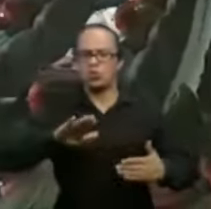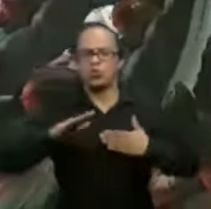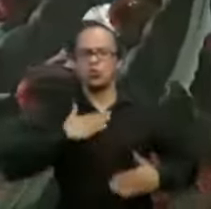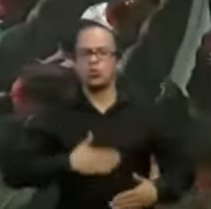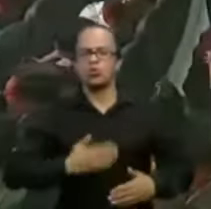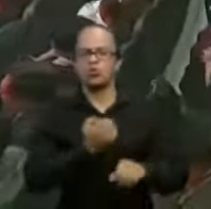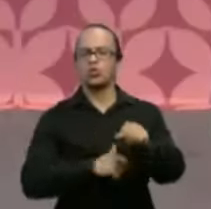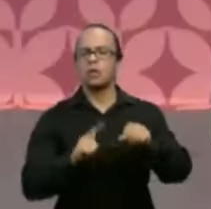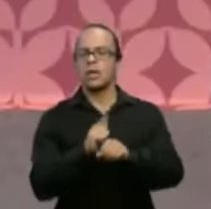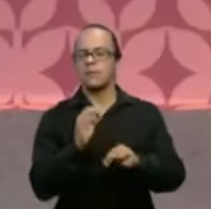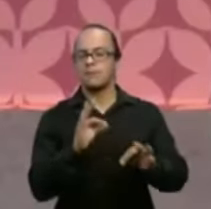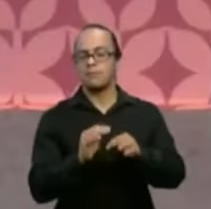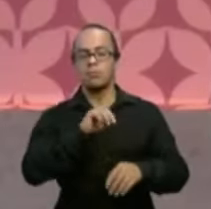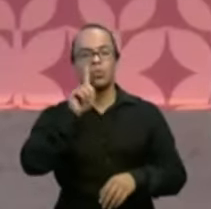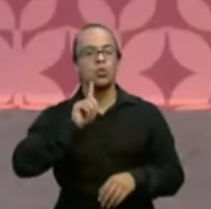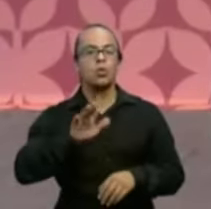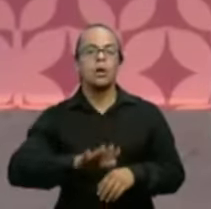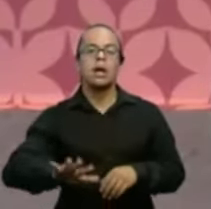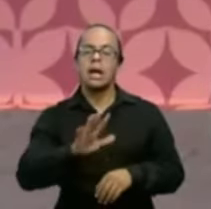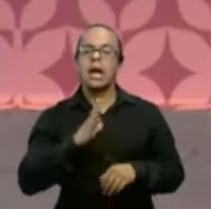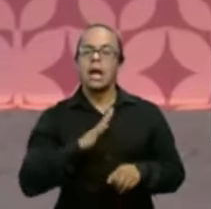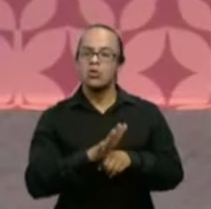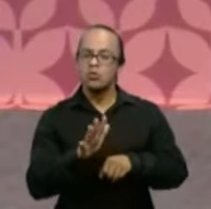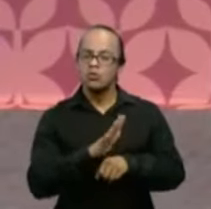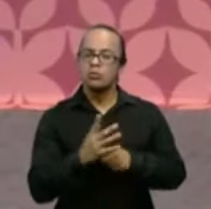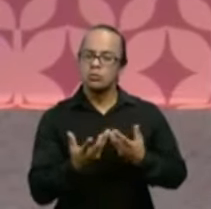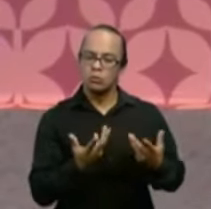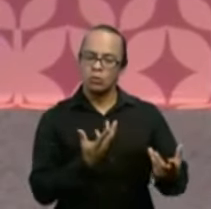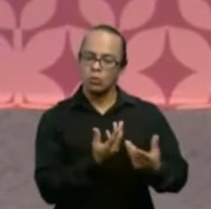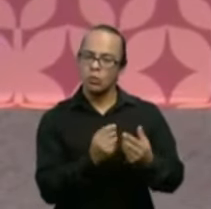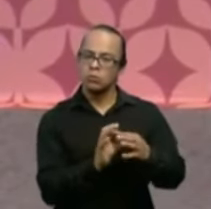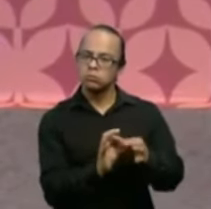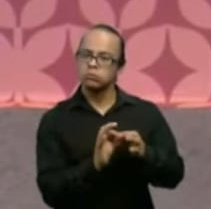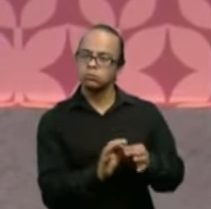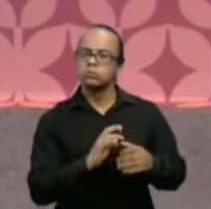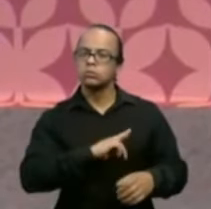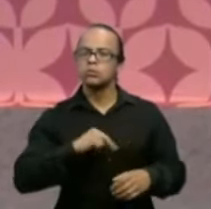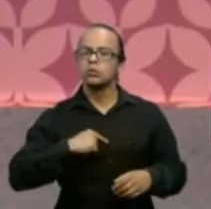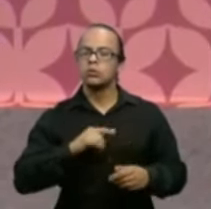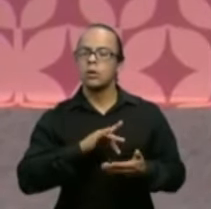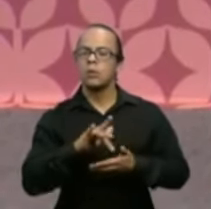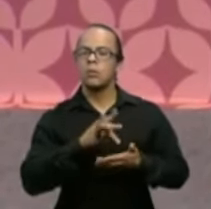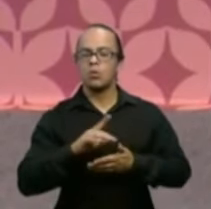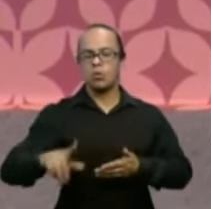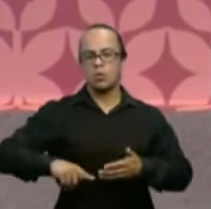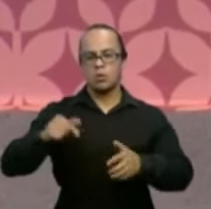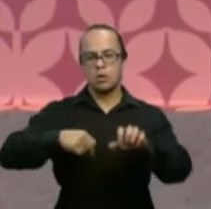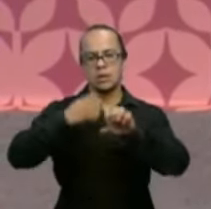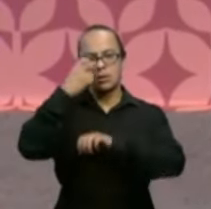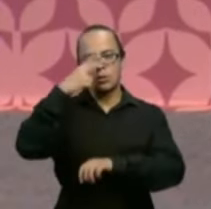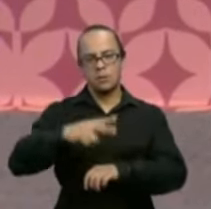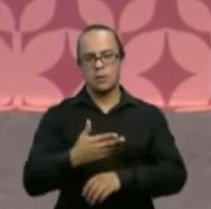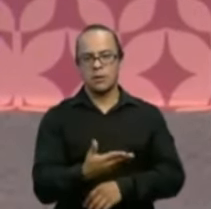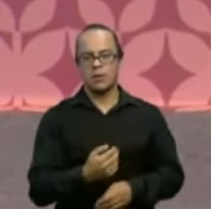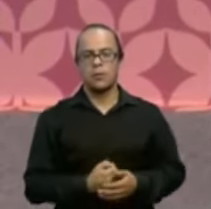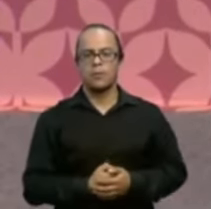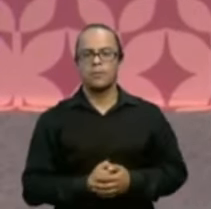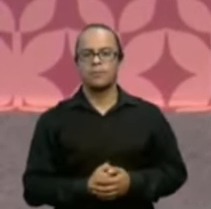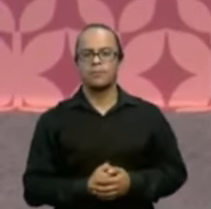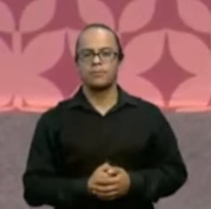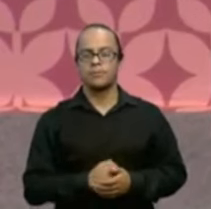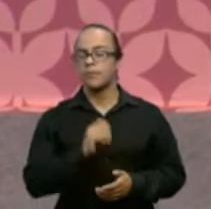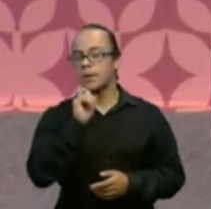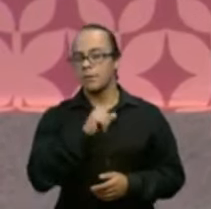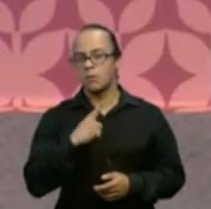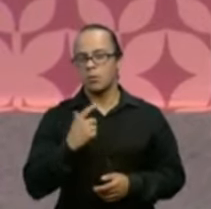social. Las mujeres contarán con una aliada en la gobernatura del Estado. Y también hago un